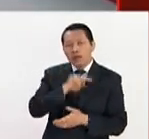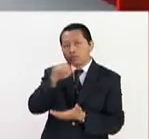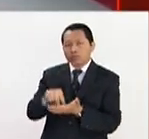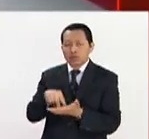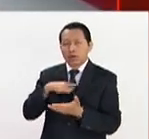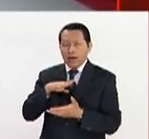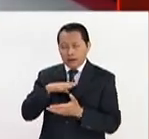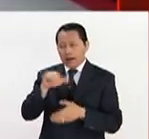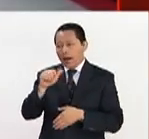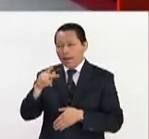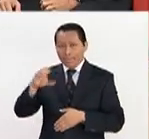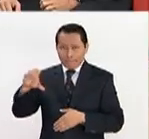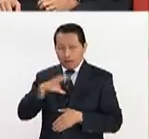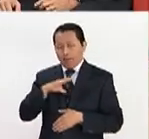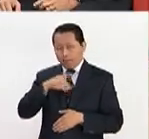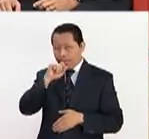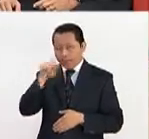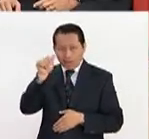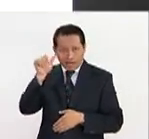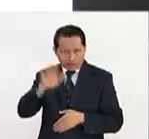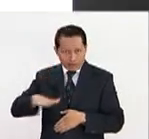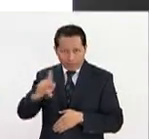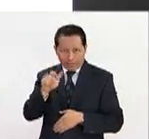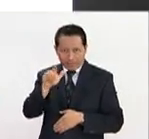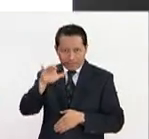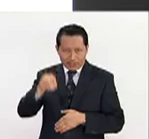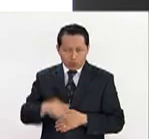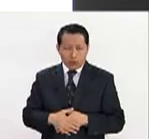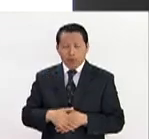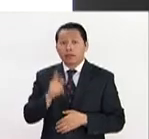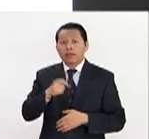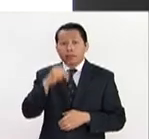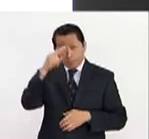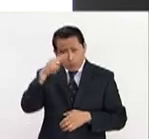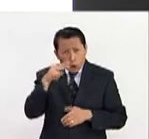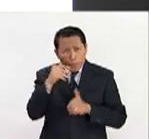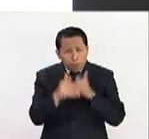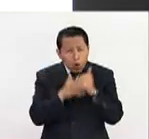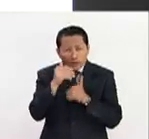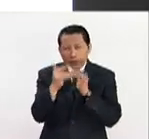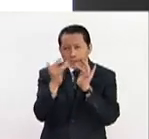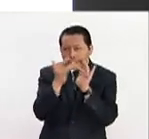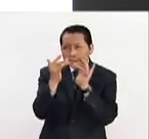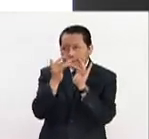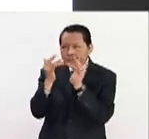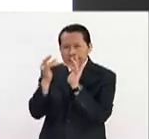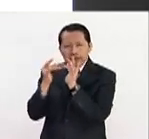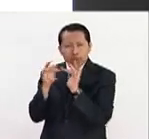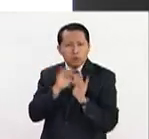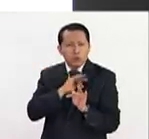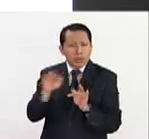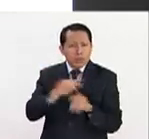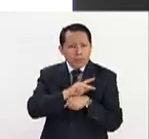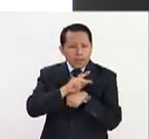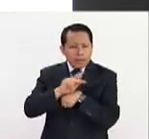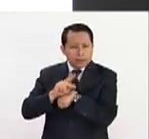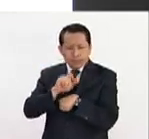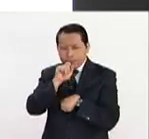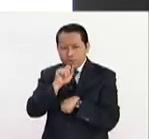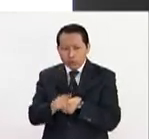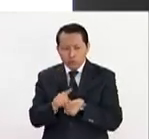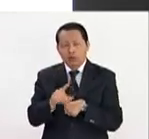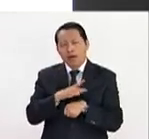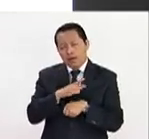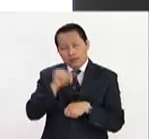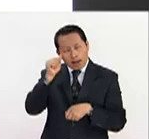Foro de Cooperación Económica Asia-Pacífico. México está en un proceso de acercamiento con países de